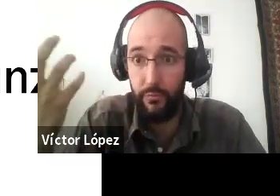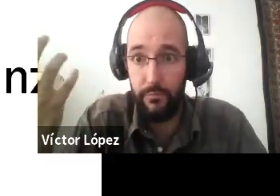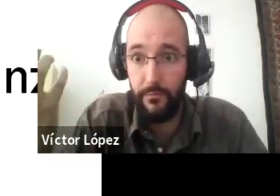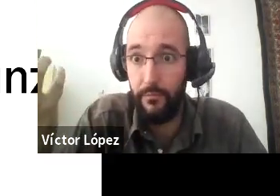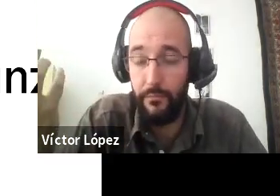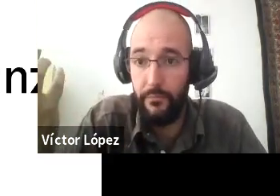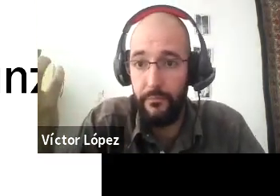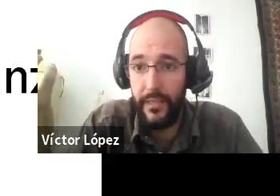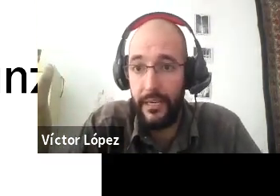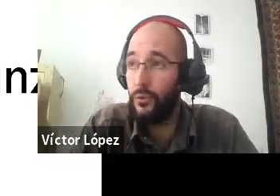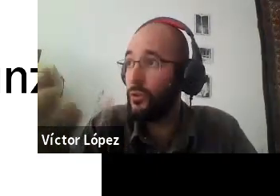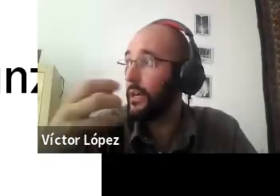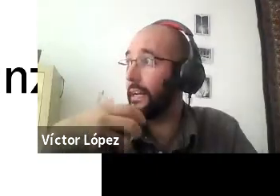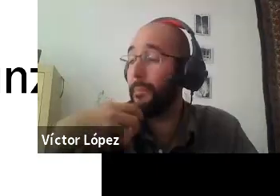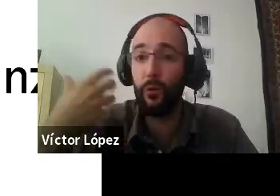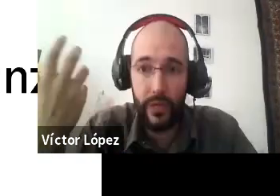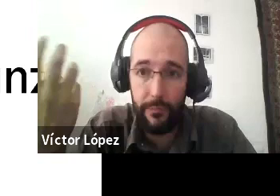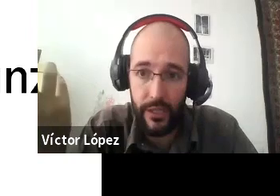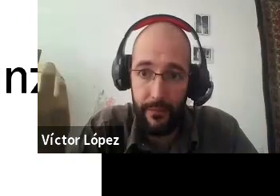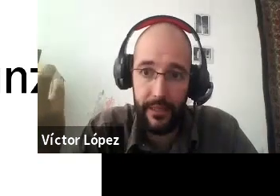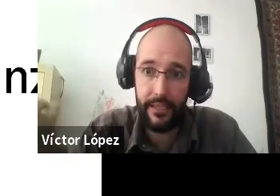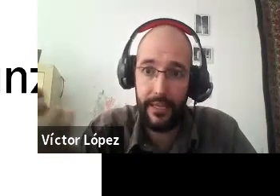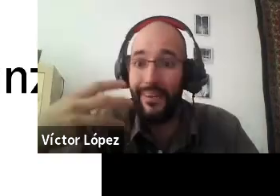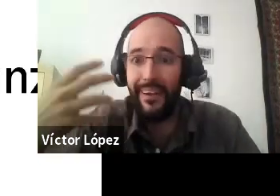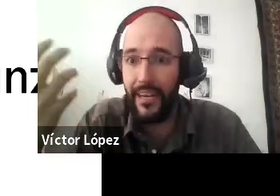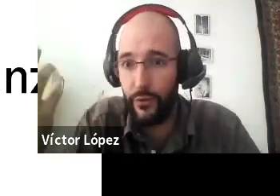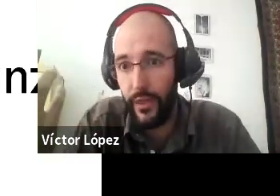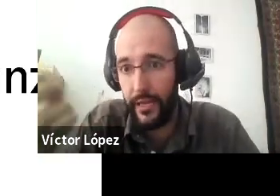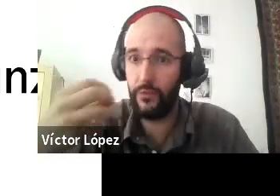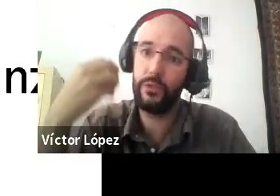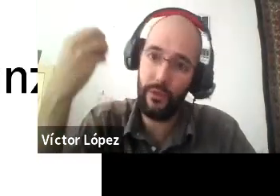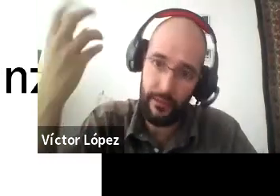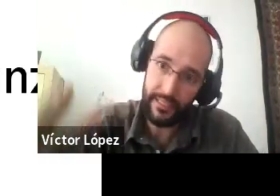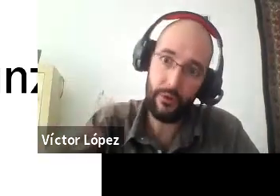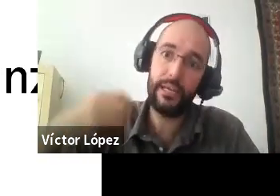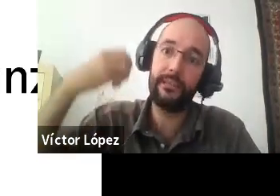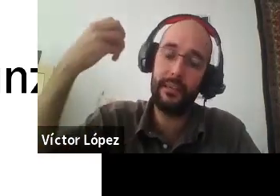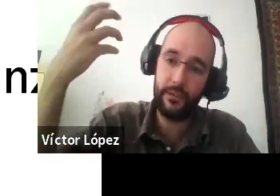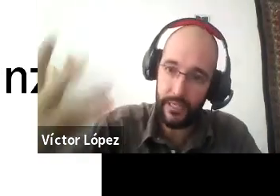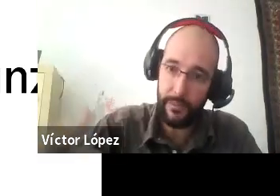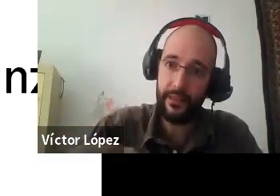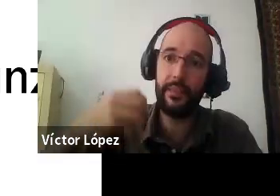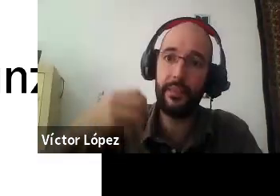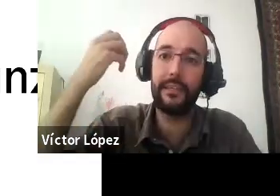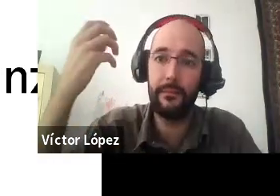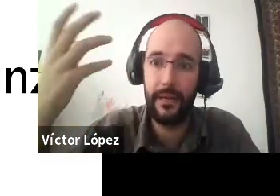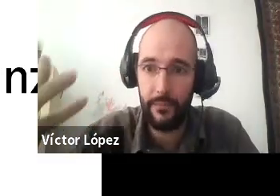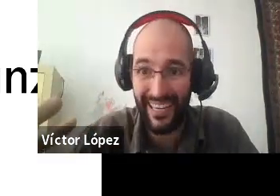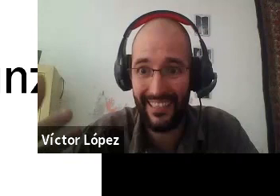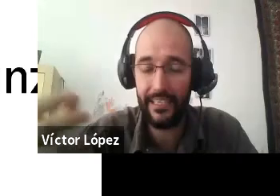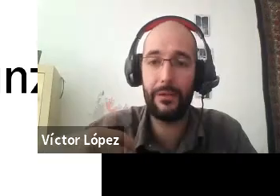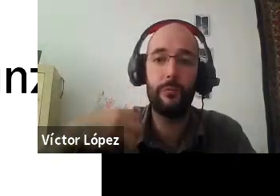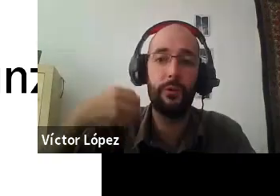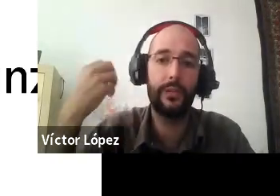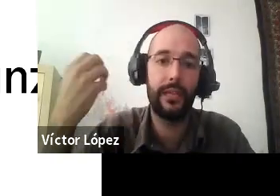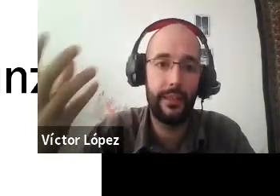esto, digamos, repercute positivamente en el devenir de la sociedad, ¿no? Una sociedad más democrática, no más participativa, la